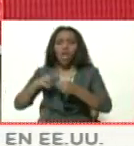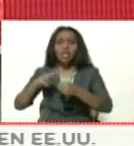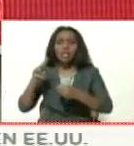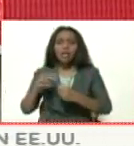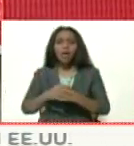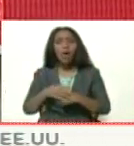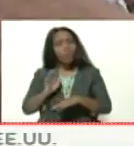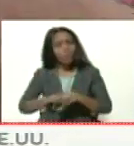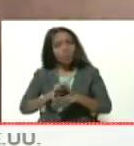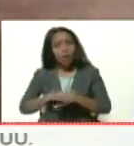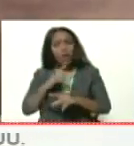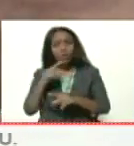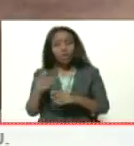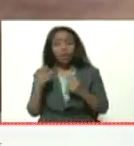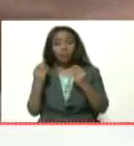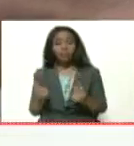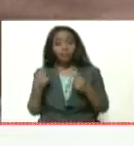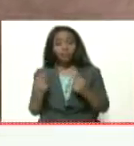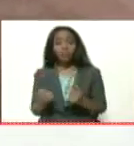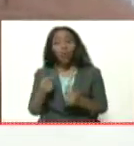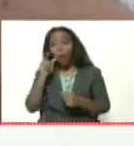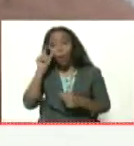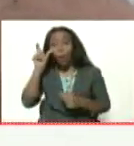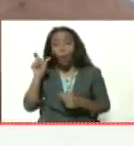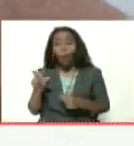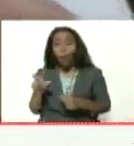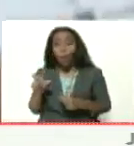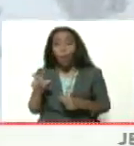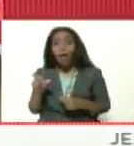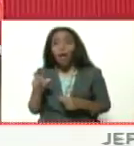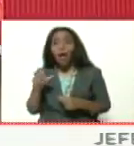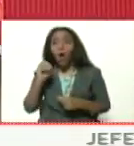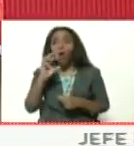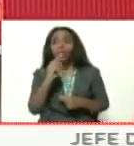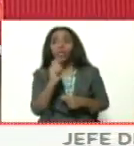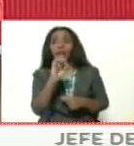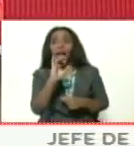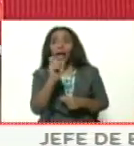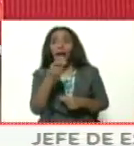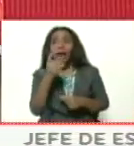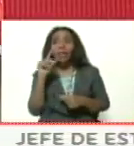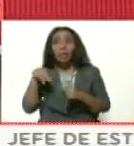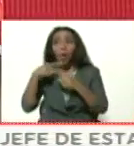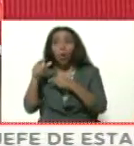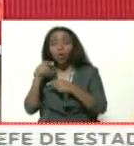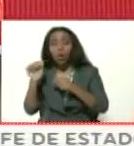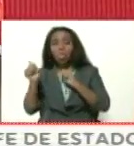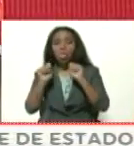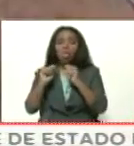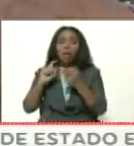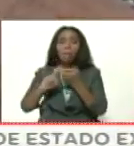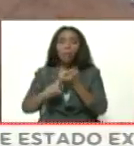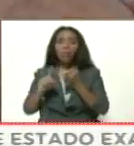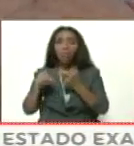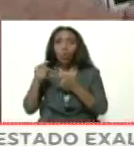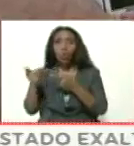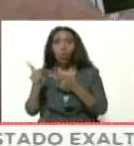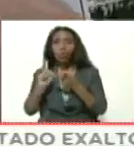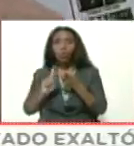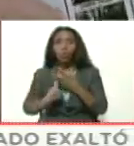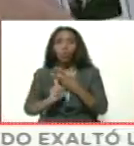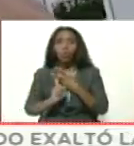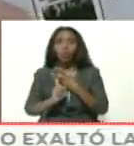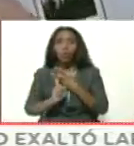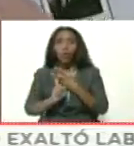Por eso han estado tan activos Luis Ortega, el borracho del marido, y el diputado Herman Alemán en